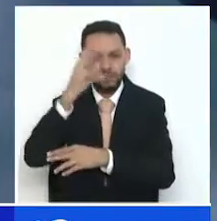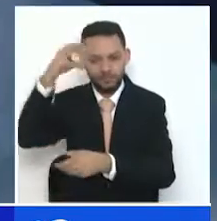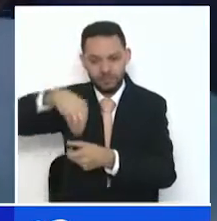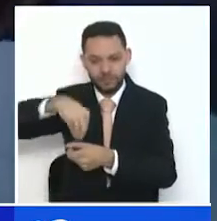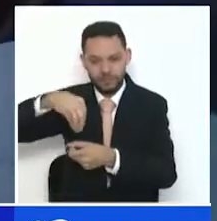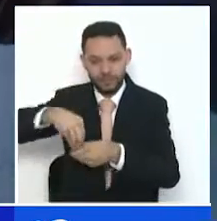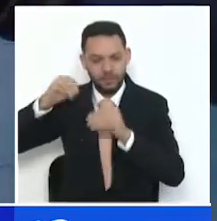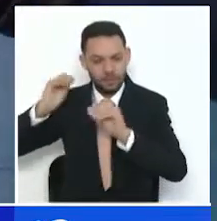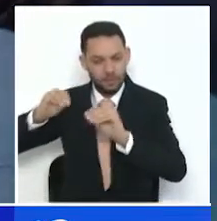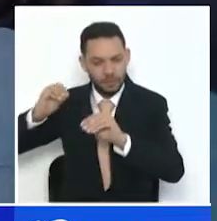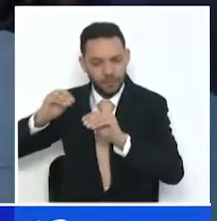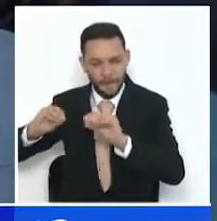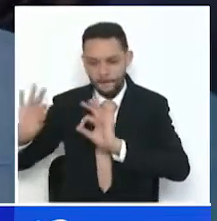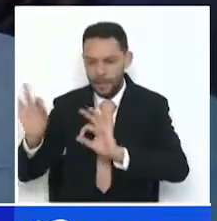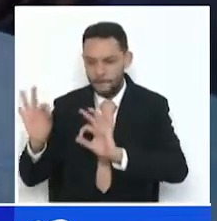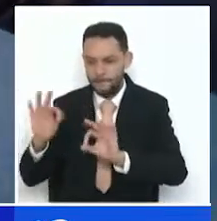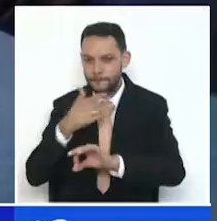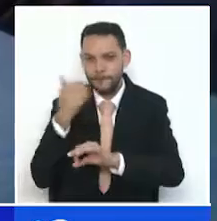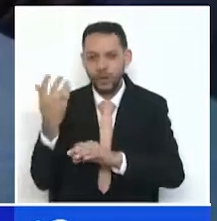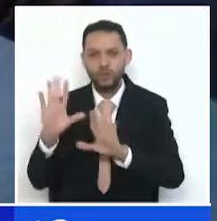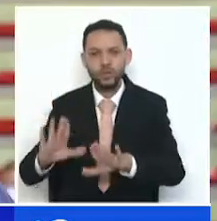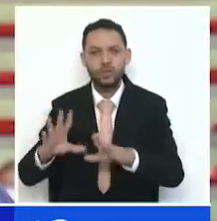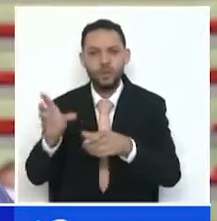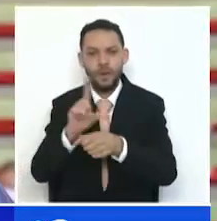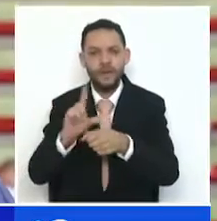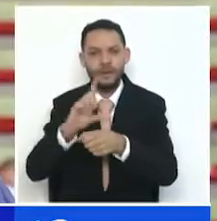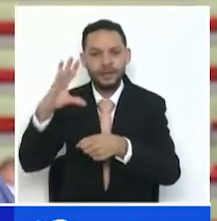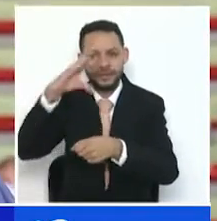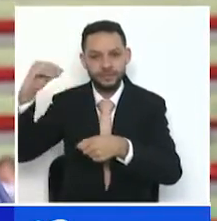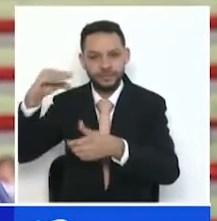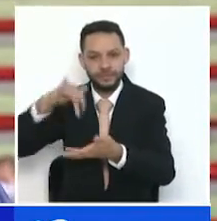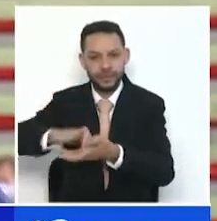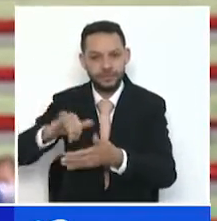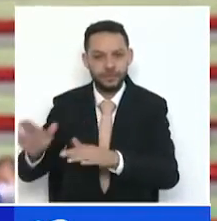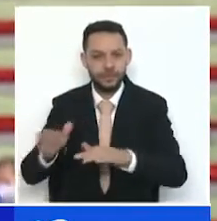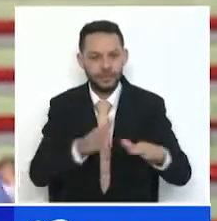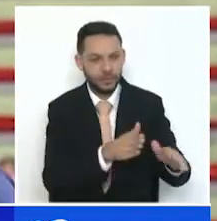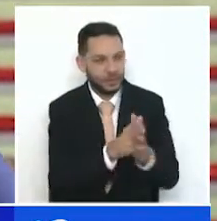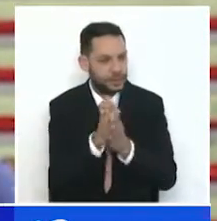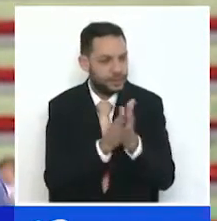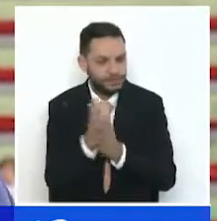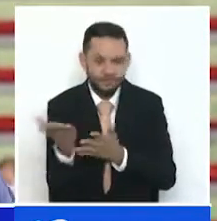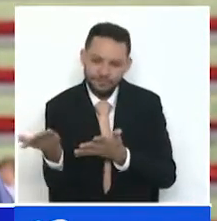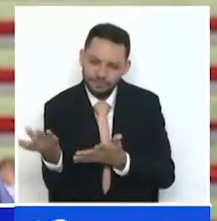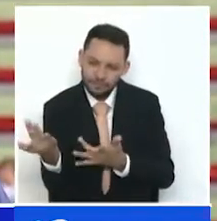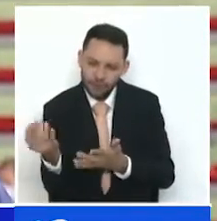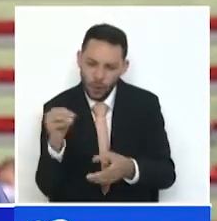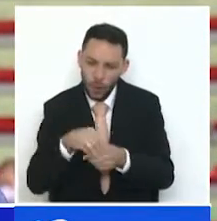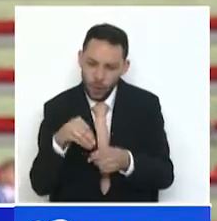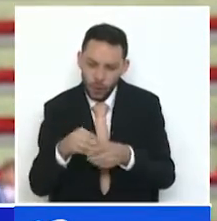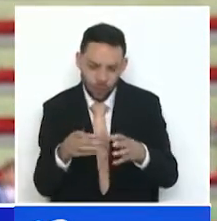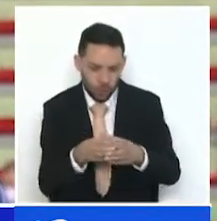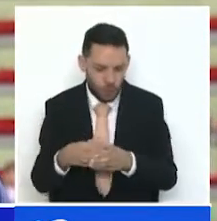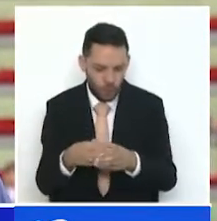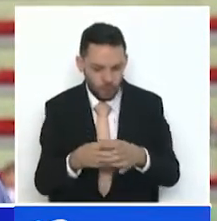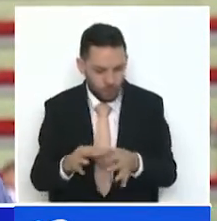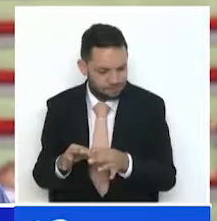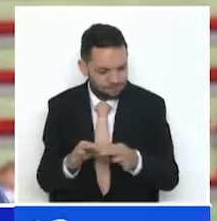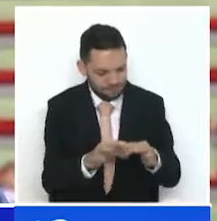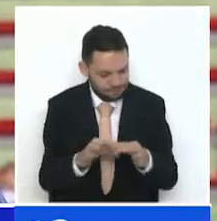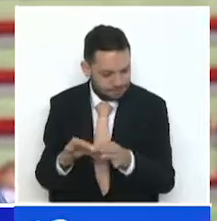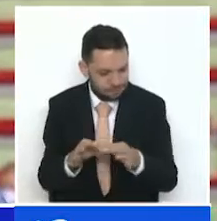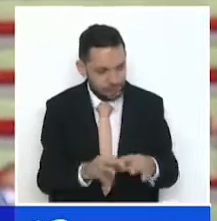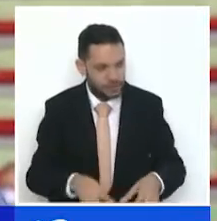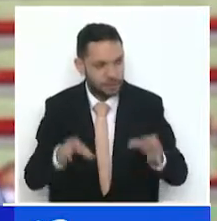de capacitación y mejora para la Liga Quindiana. Pues la expectativa es poder volver a tener un equipo unificado, pues ya que